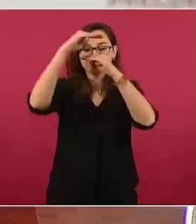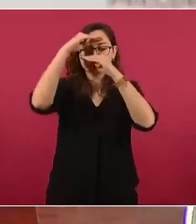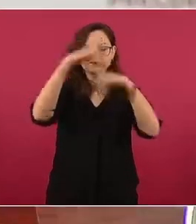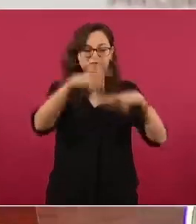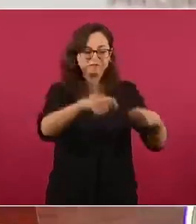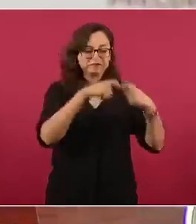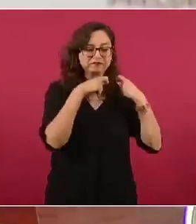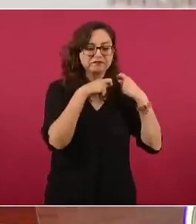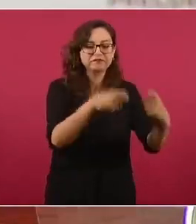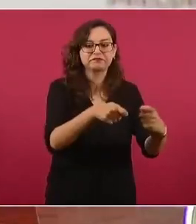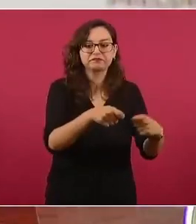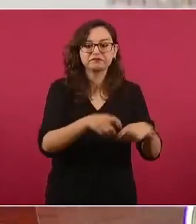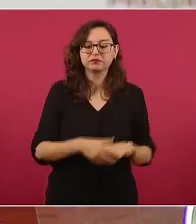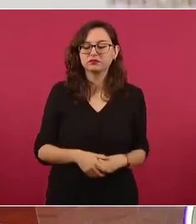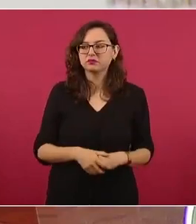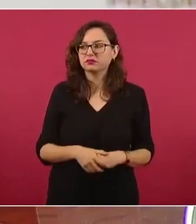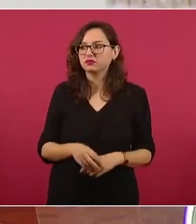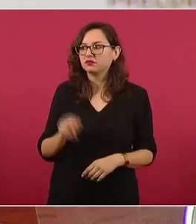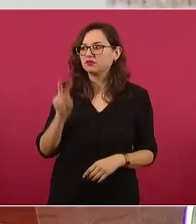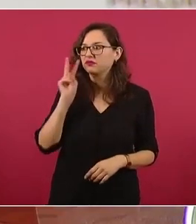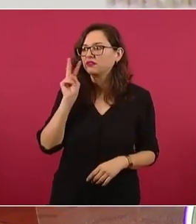haya comprado una refinería